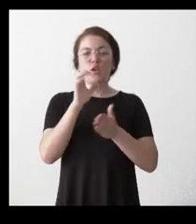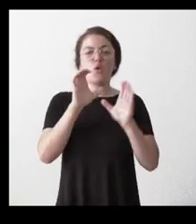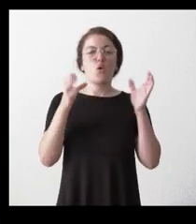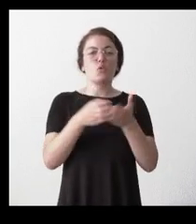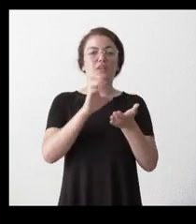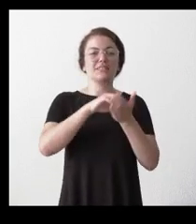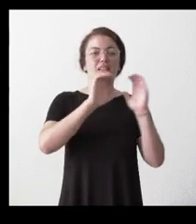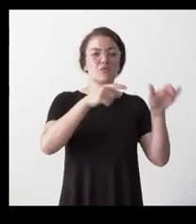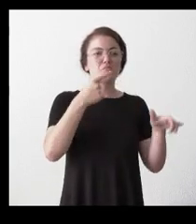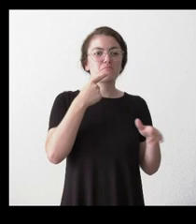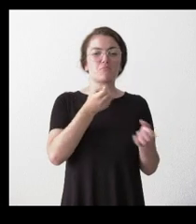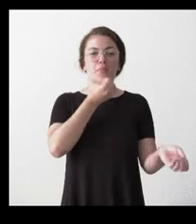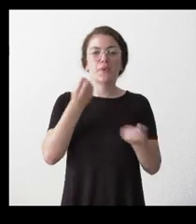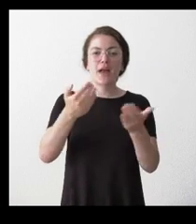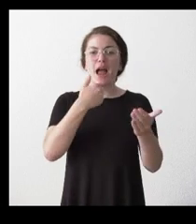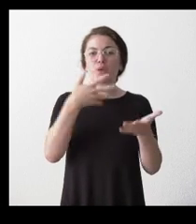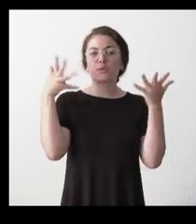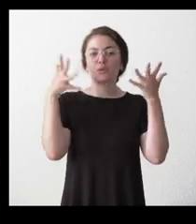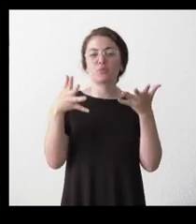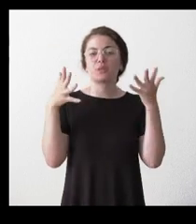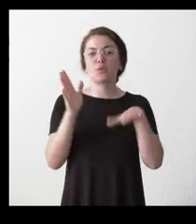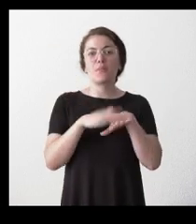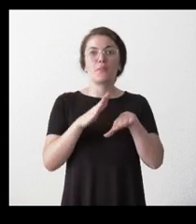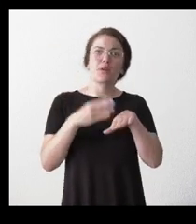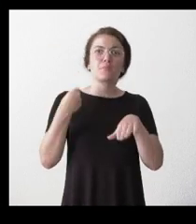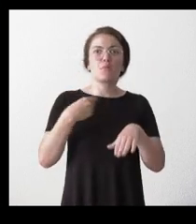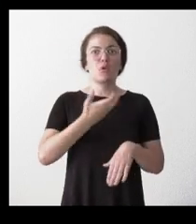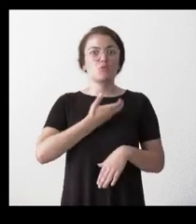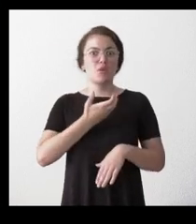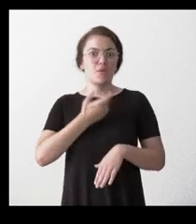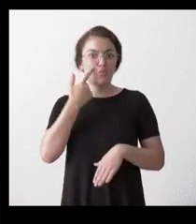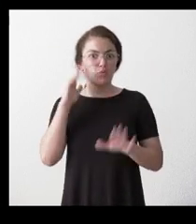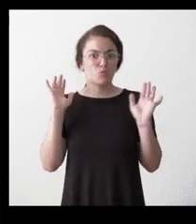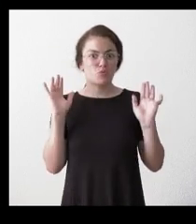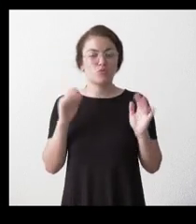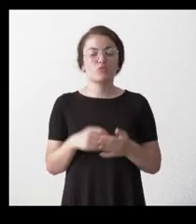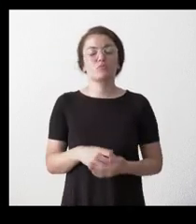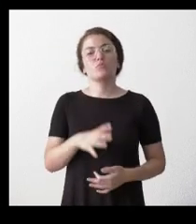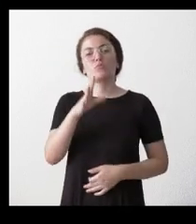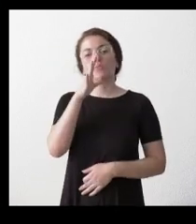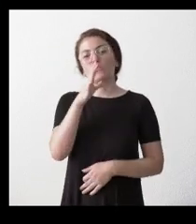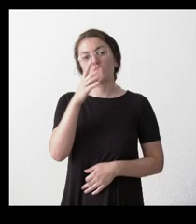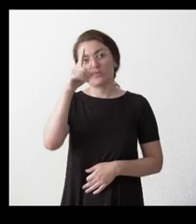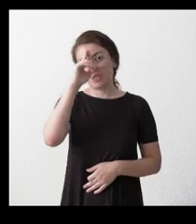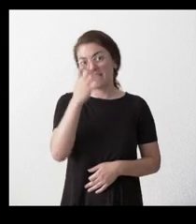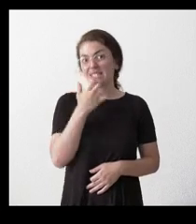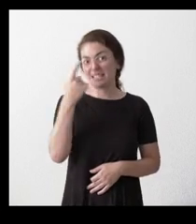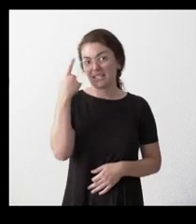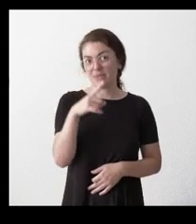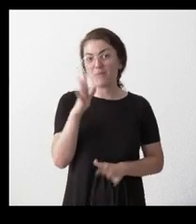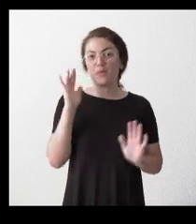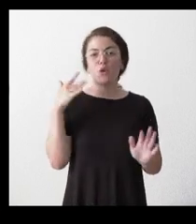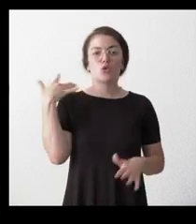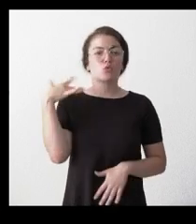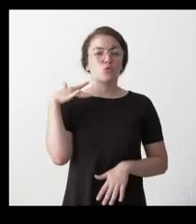al respecto, en este sentido, de cara un poco a los ayuntamientos. Lo digo porque, bueno, no sé si lo sabéis, pero en Soria están